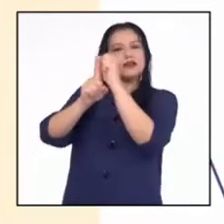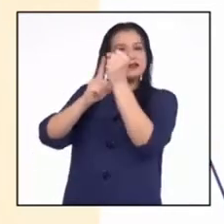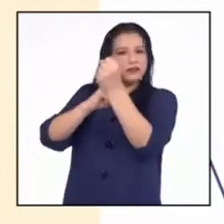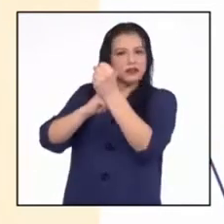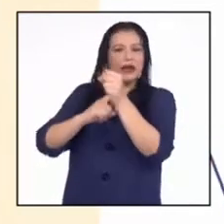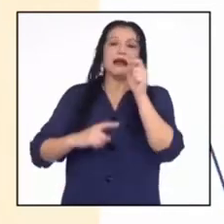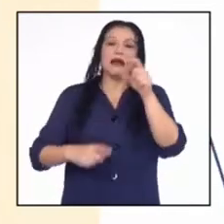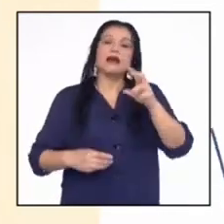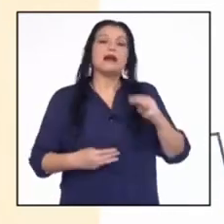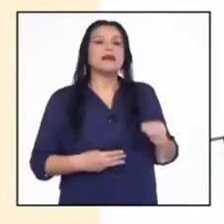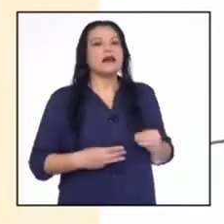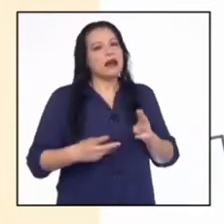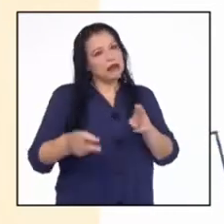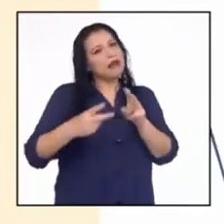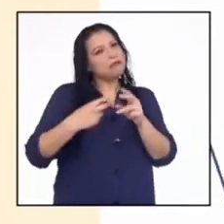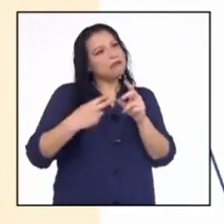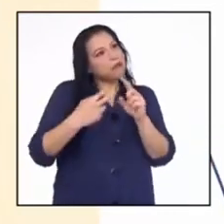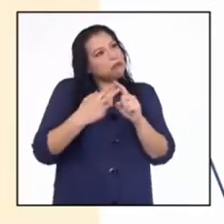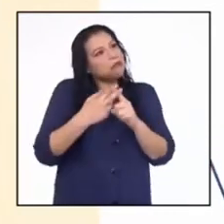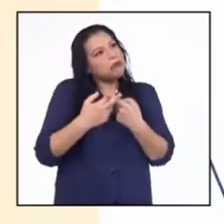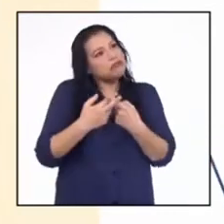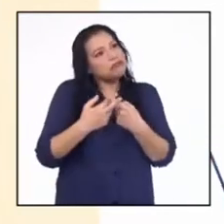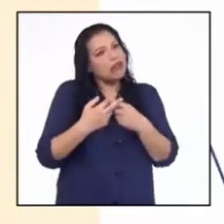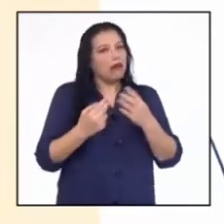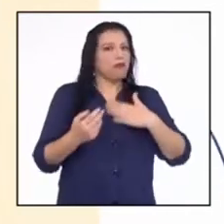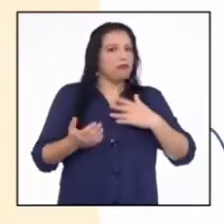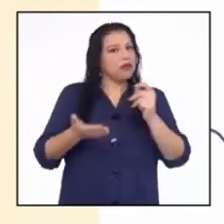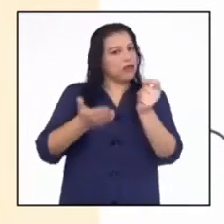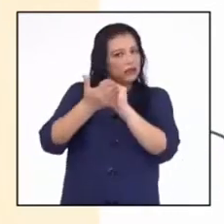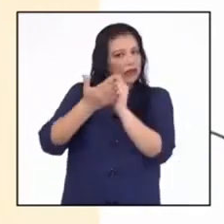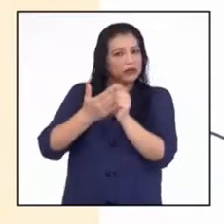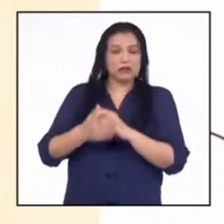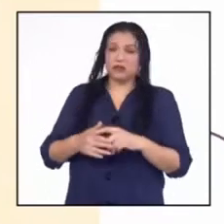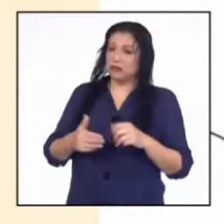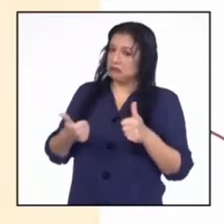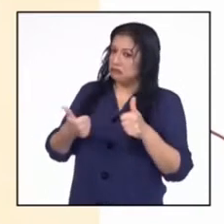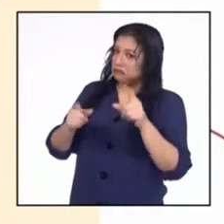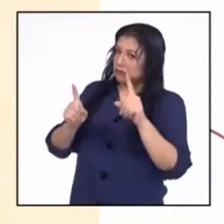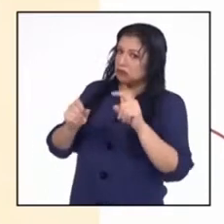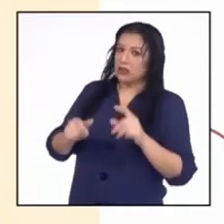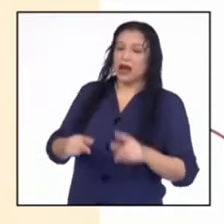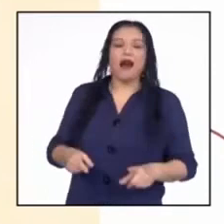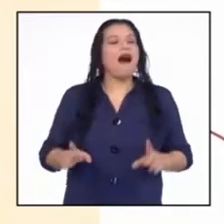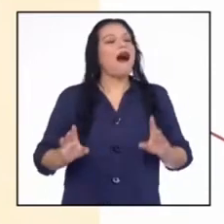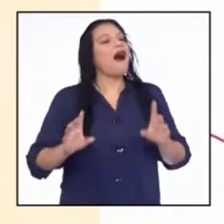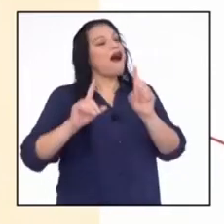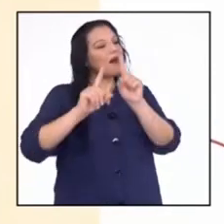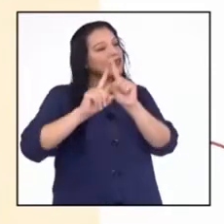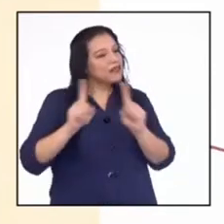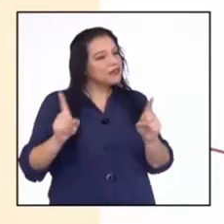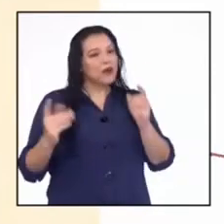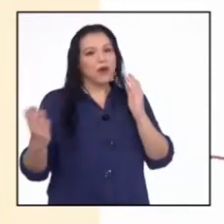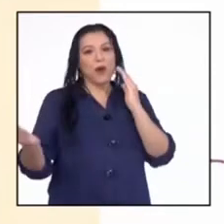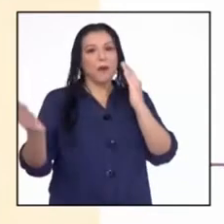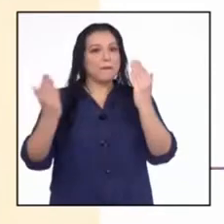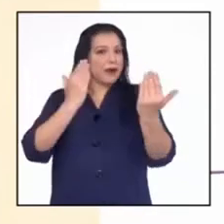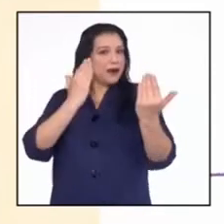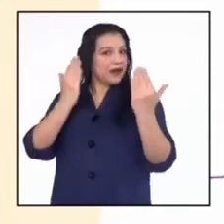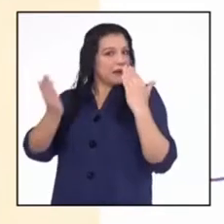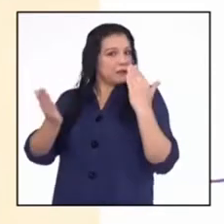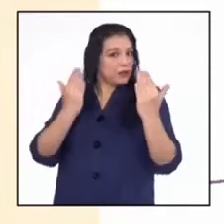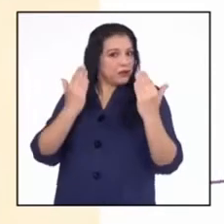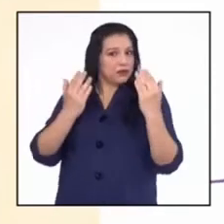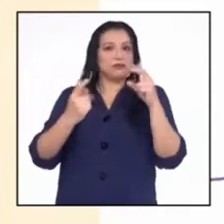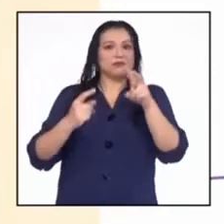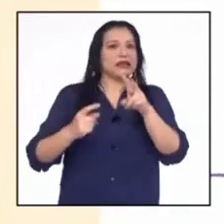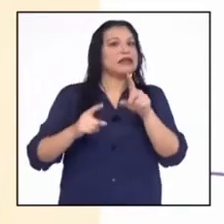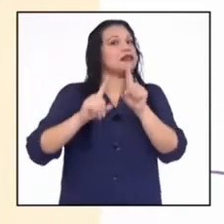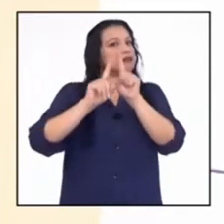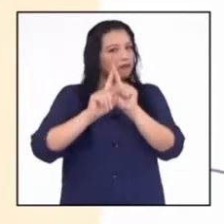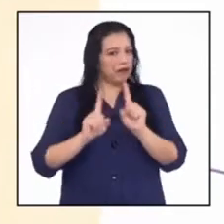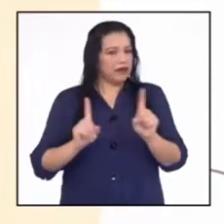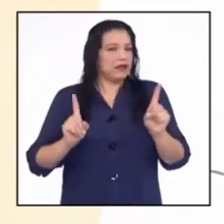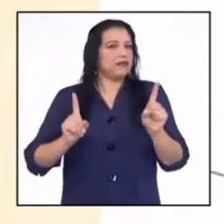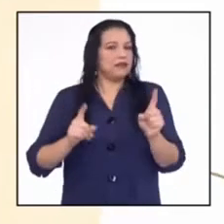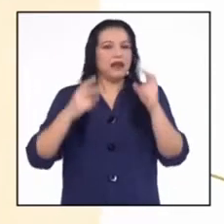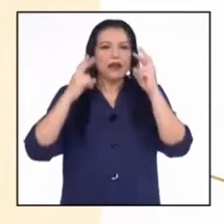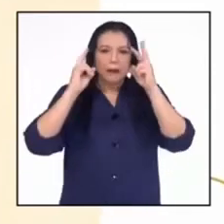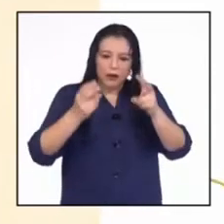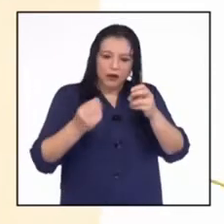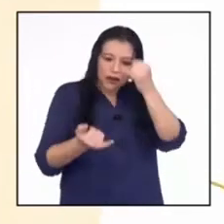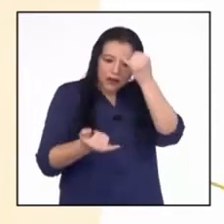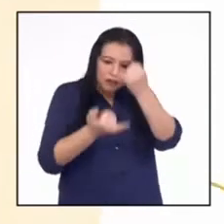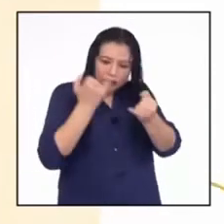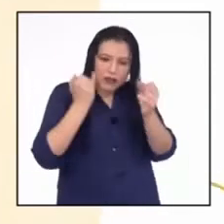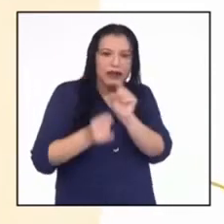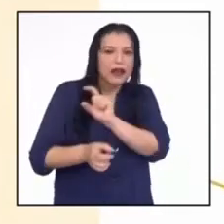manera, profesora, empiezo mi texto. ¡Qué bien! Se nota la diferencia con el texto anterior. Veo también que la tesis final